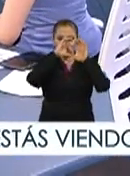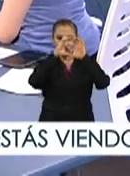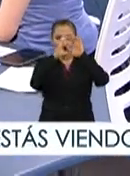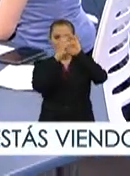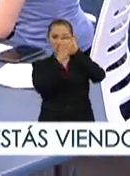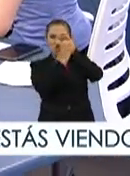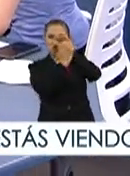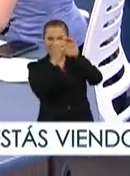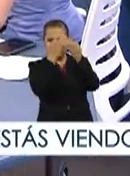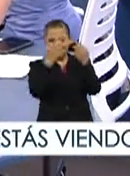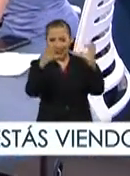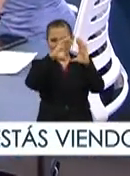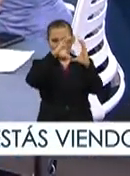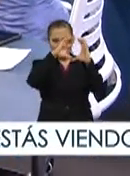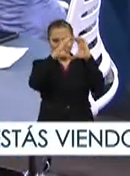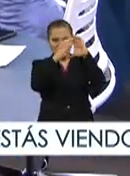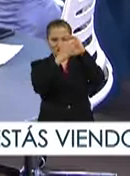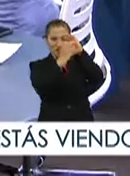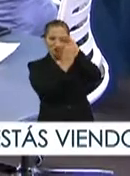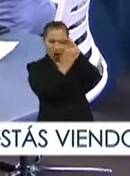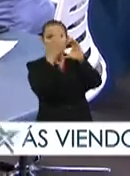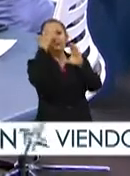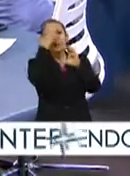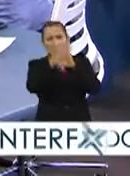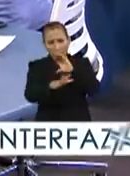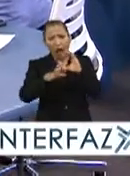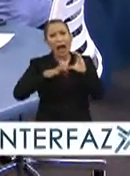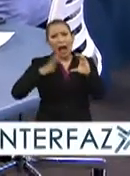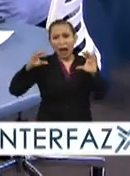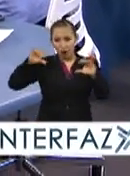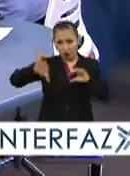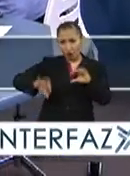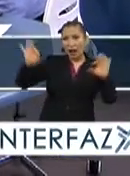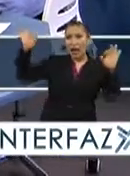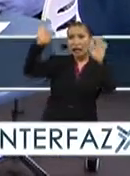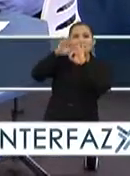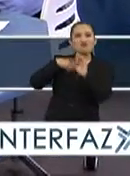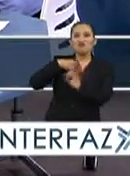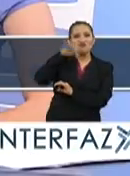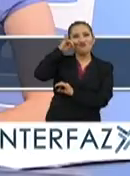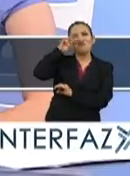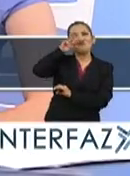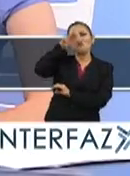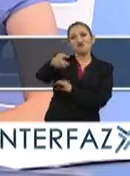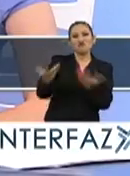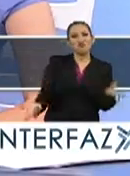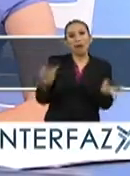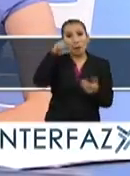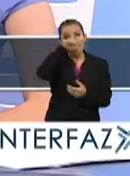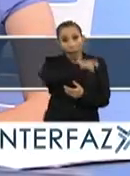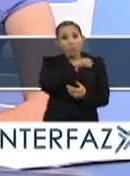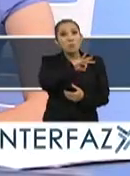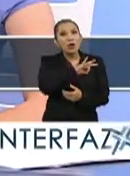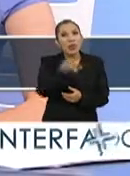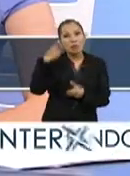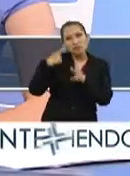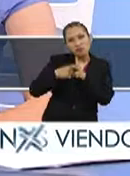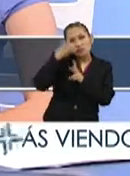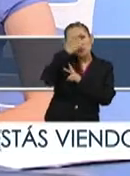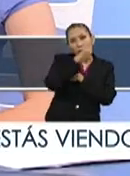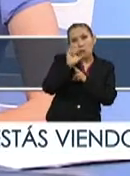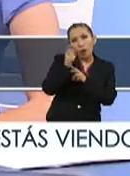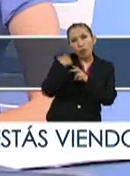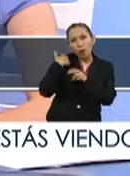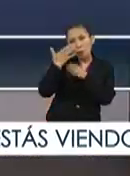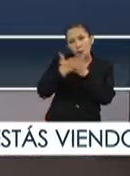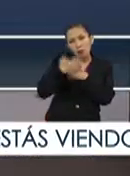eje. Claro. Entonces, por ejemplo, aunque sabemos que hoy hay eclipse, no lo vamos a ver. Los mayas podían predecir cuándo